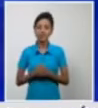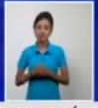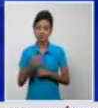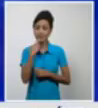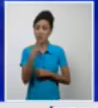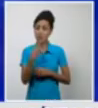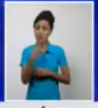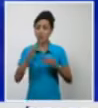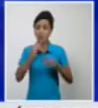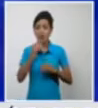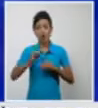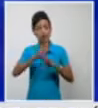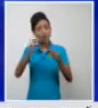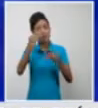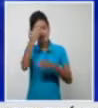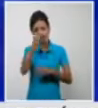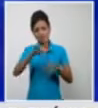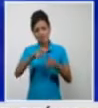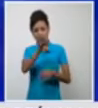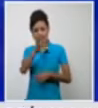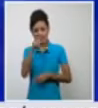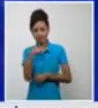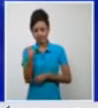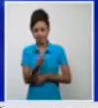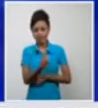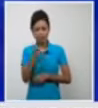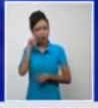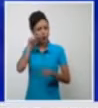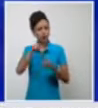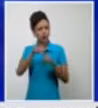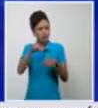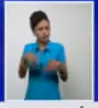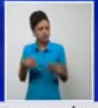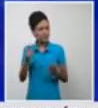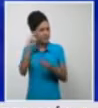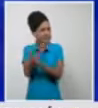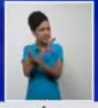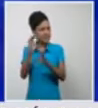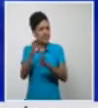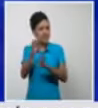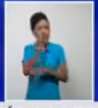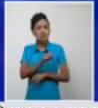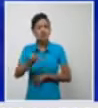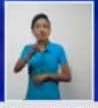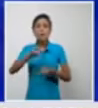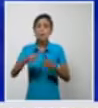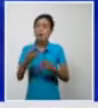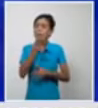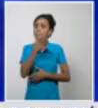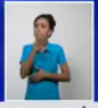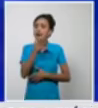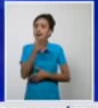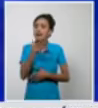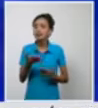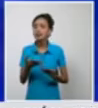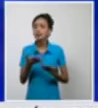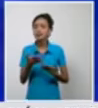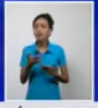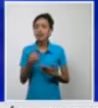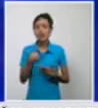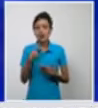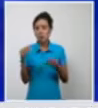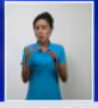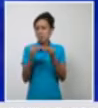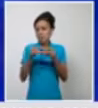por la invitación. Bueno, ¿cuál es el objetivo, digamos, de las ciencias sociales? Porque pareciera que está muy lejos en